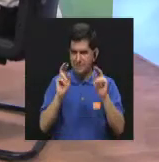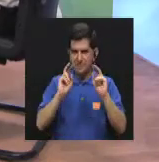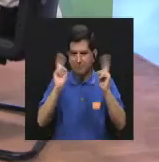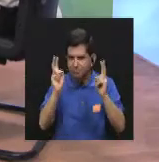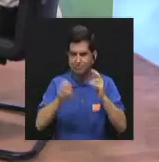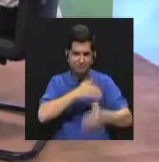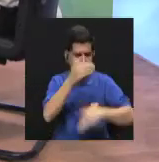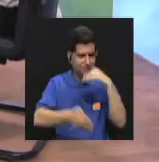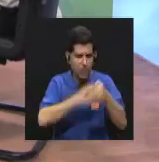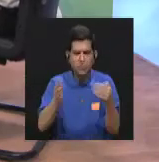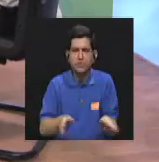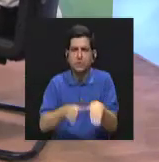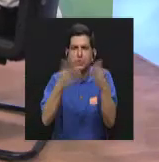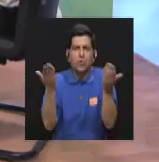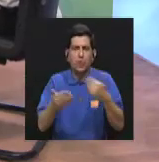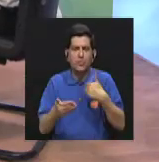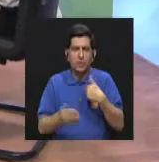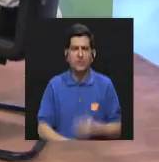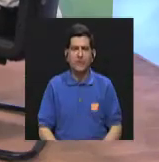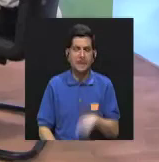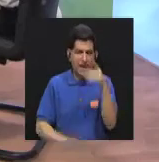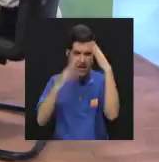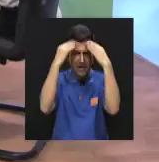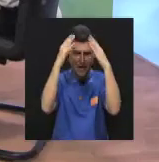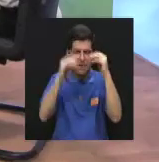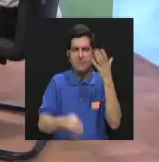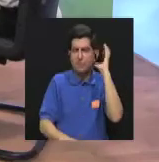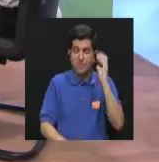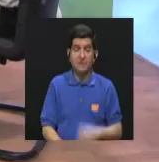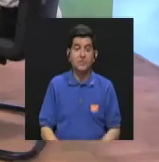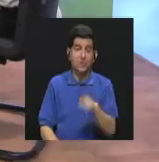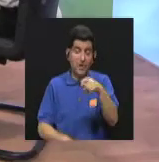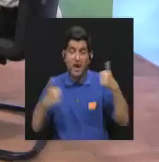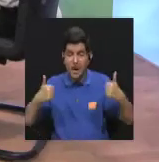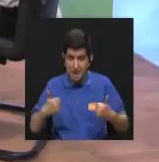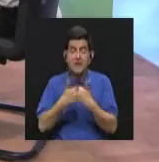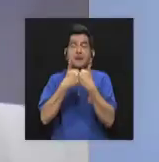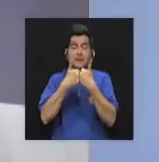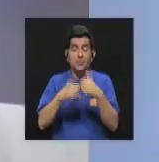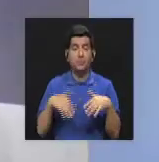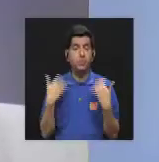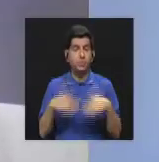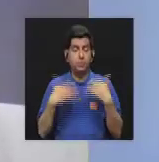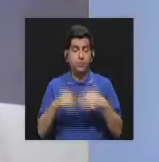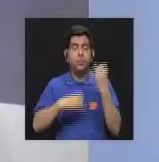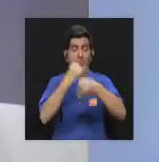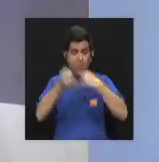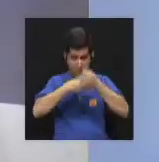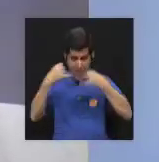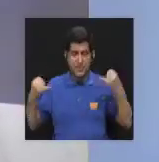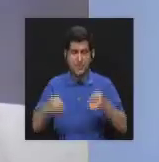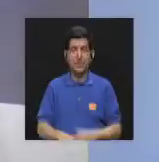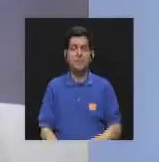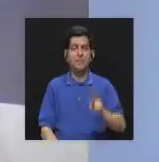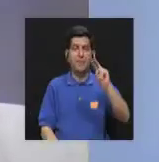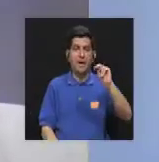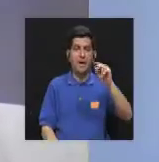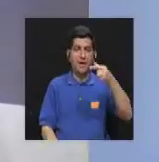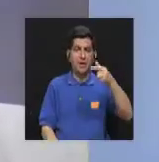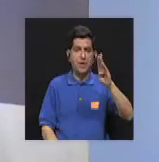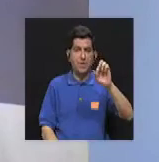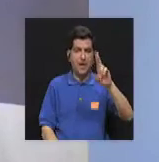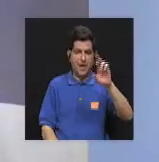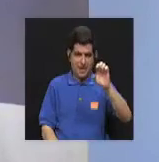fue el proceso de producción primero de las cápsulas de radio? Claro, ese fue un reto, el idioma, ¿verdad? El no ere. Sí. Pero